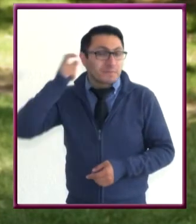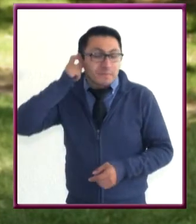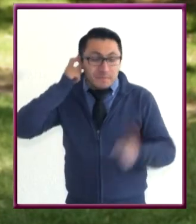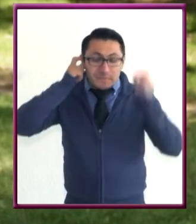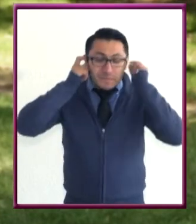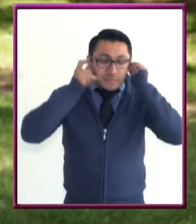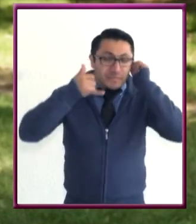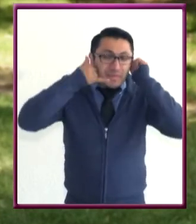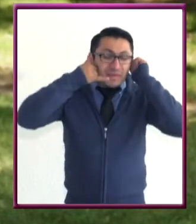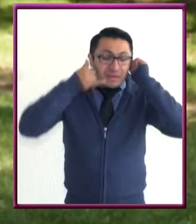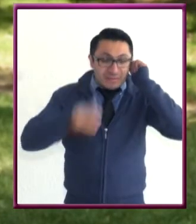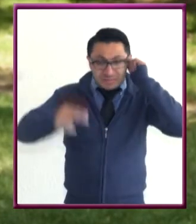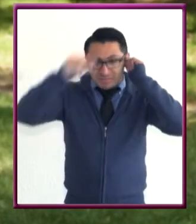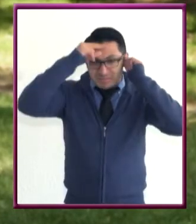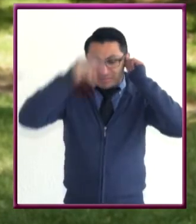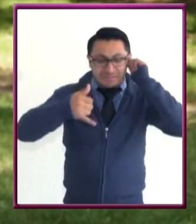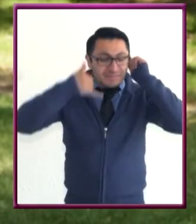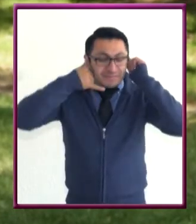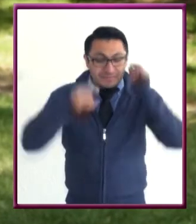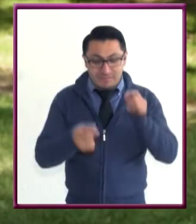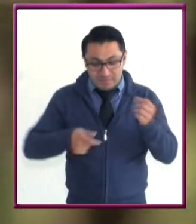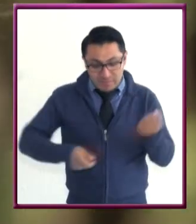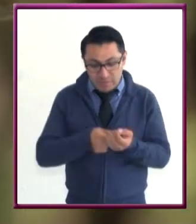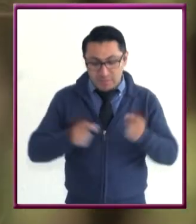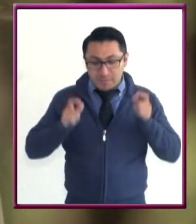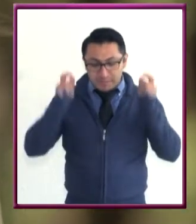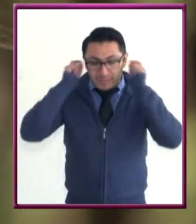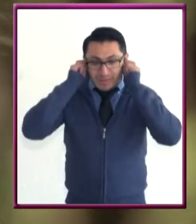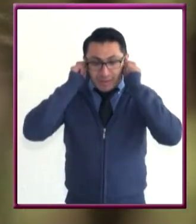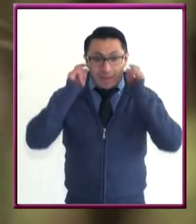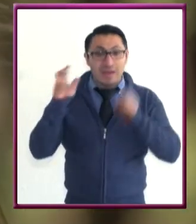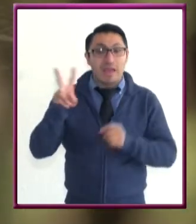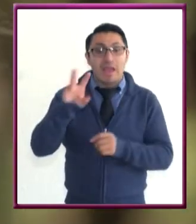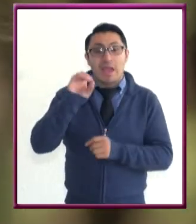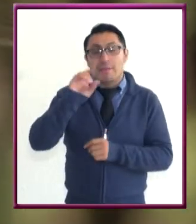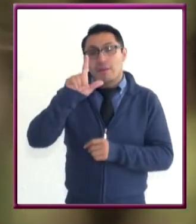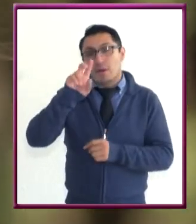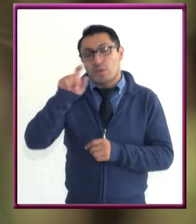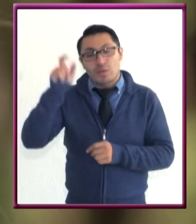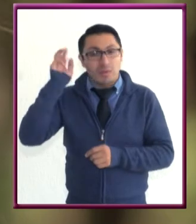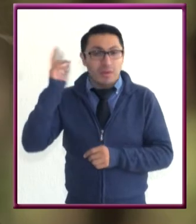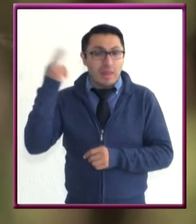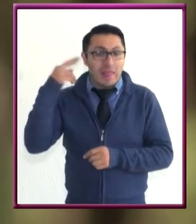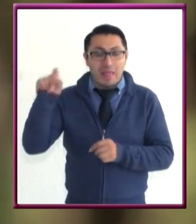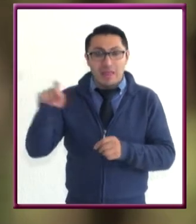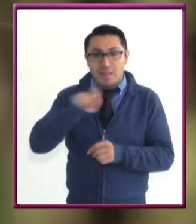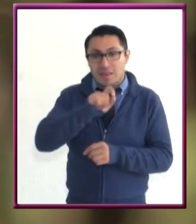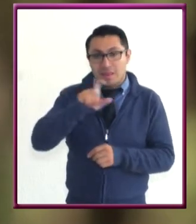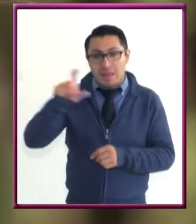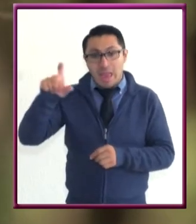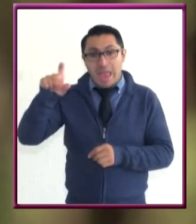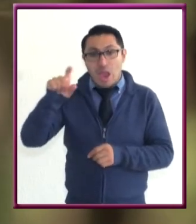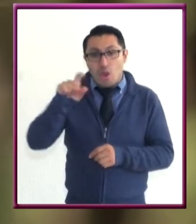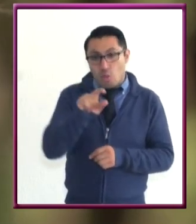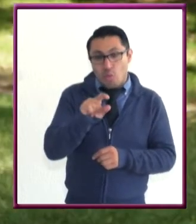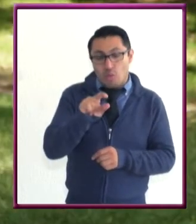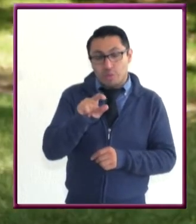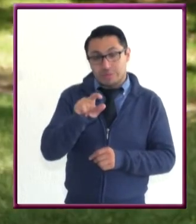teléfonos inteligentes, procura lo siguiente. Mantener el volumen cómodo para escuchar lo más bajo